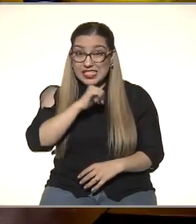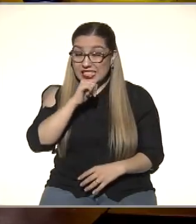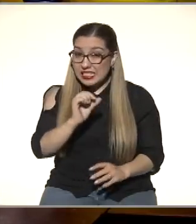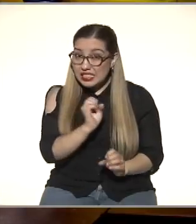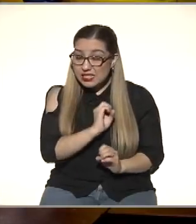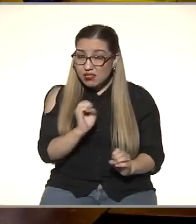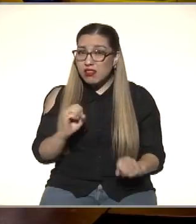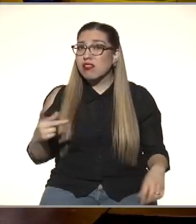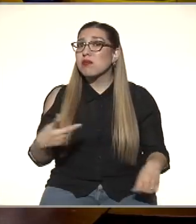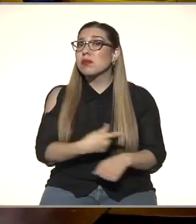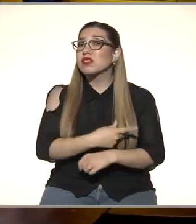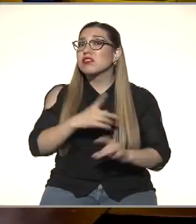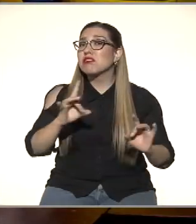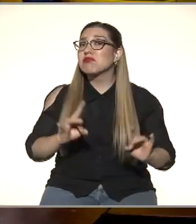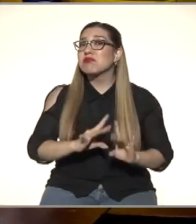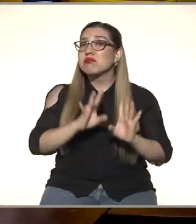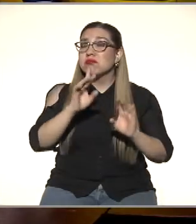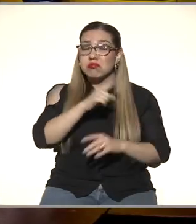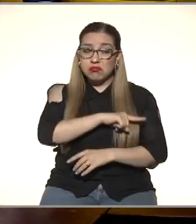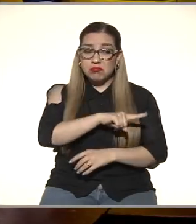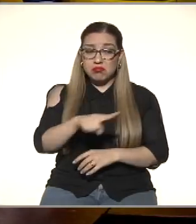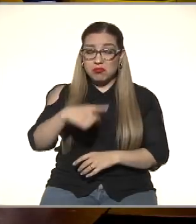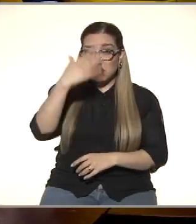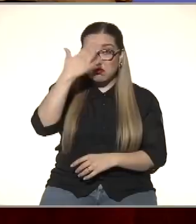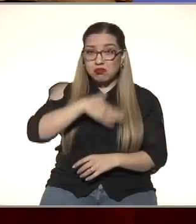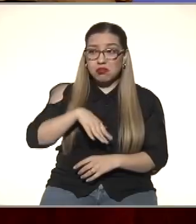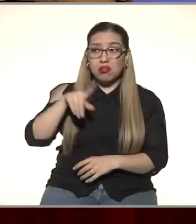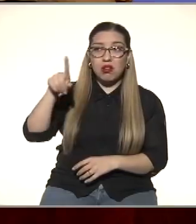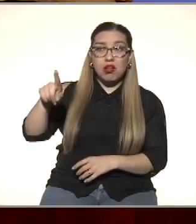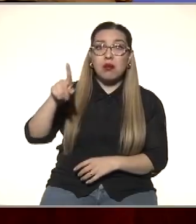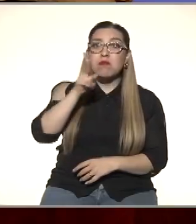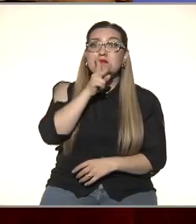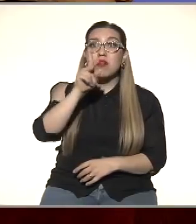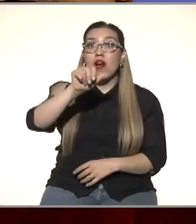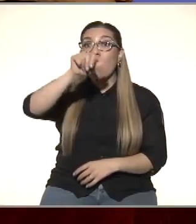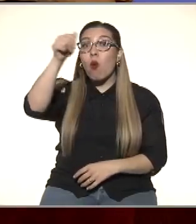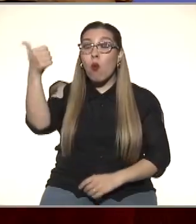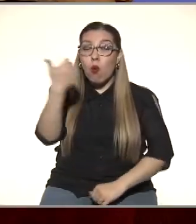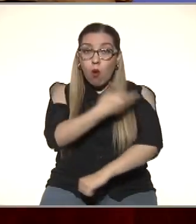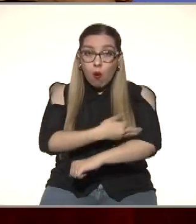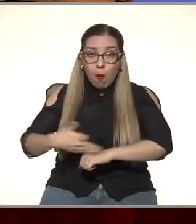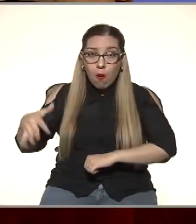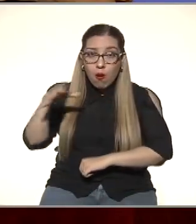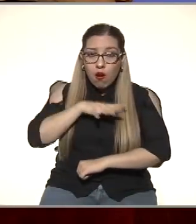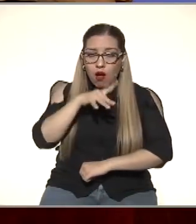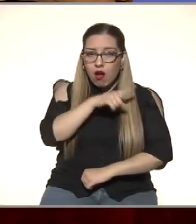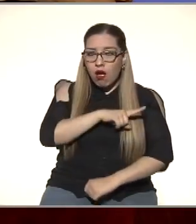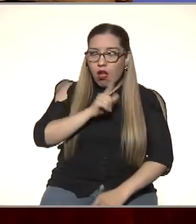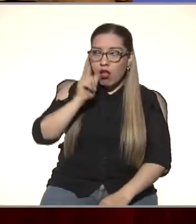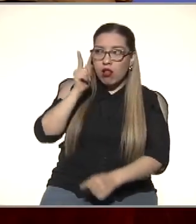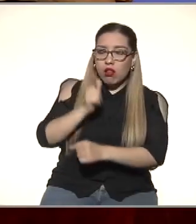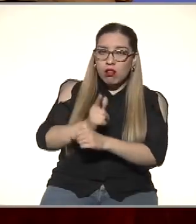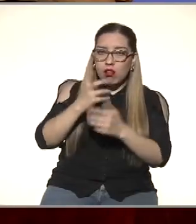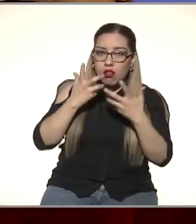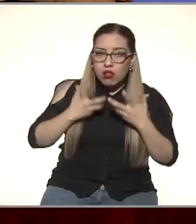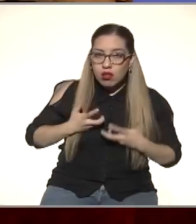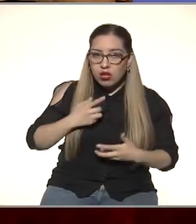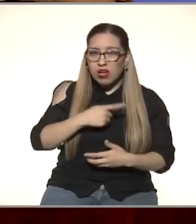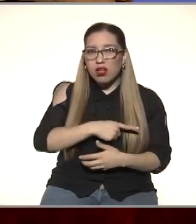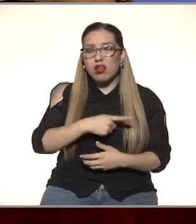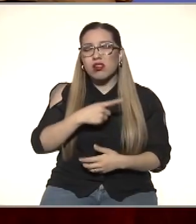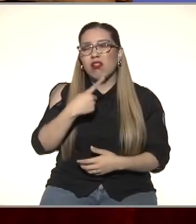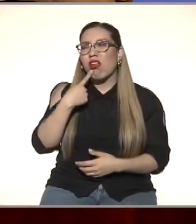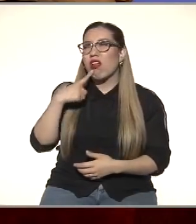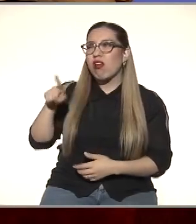tiene otra familia y estaba con ellos como familia también? Suele suceder que los hijos le reclaman a la mamá porque no se les dijo